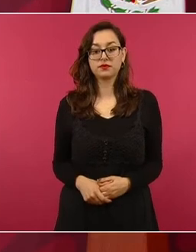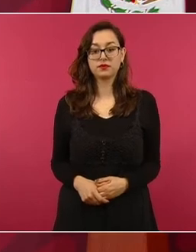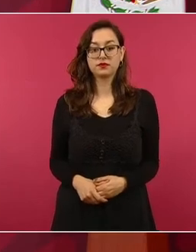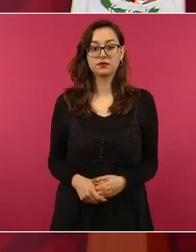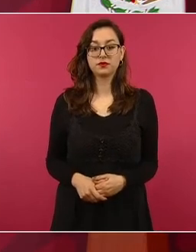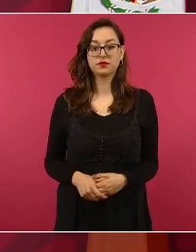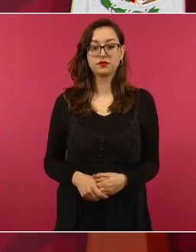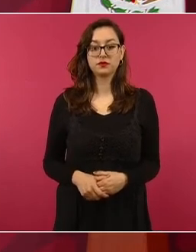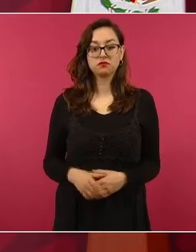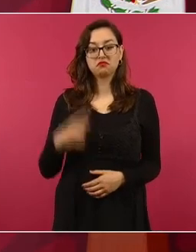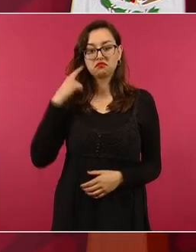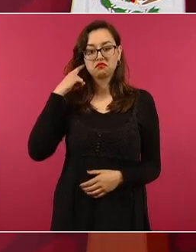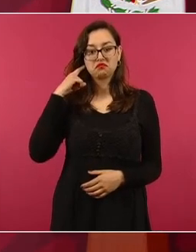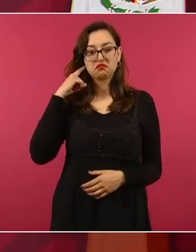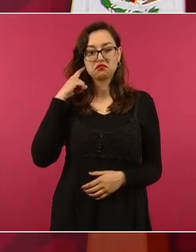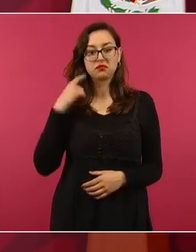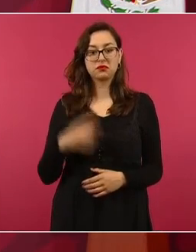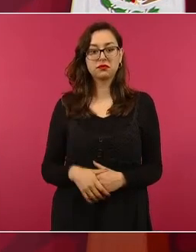muchas,